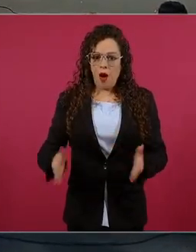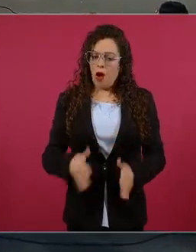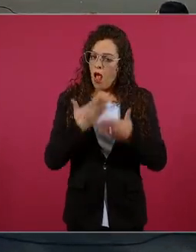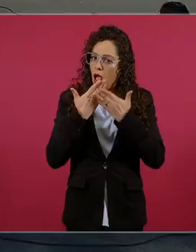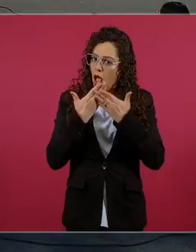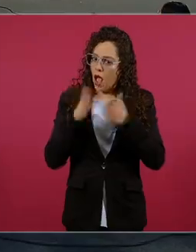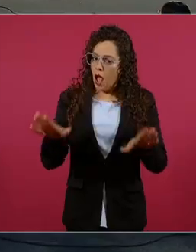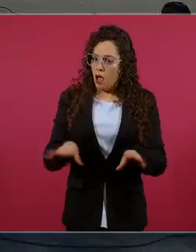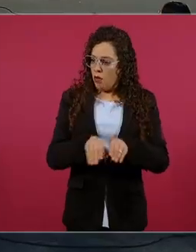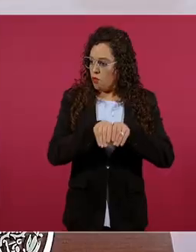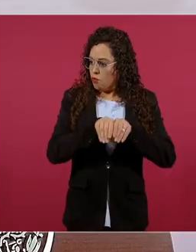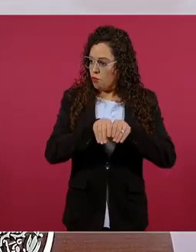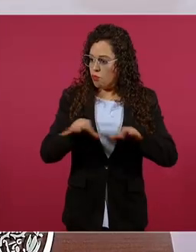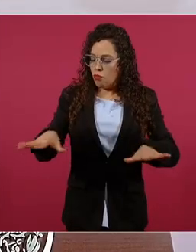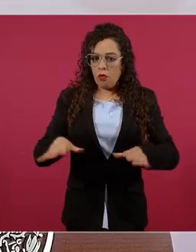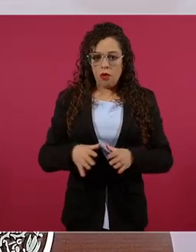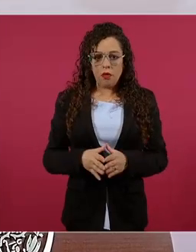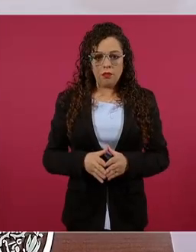político.